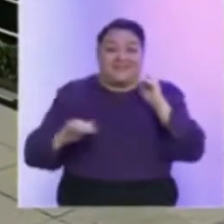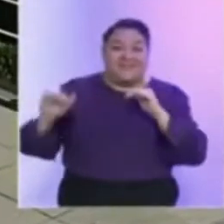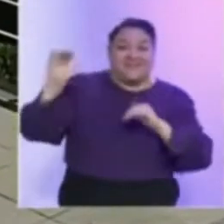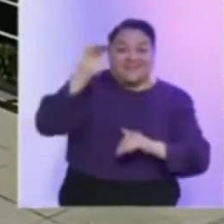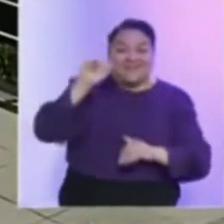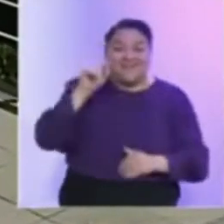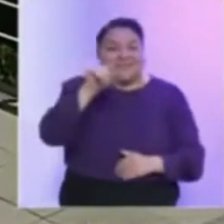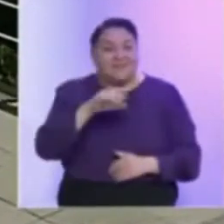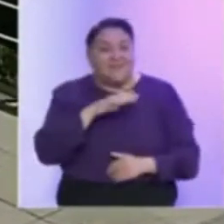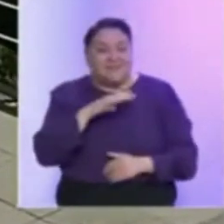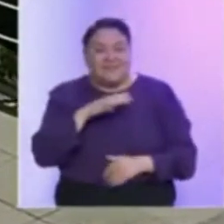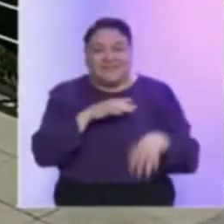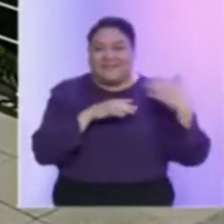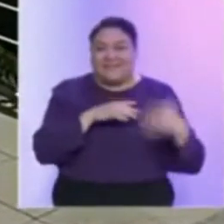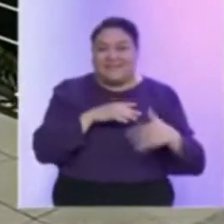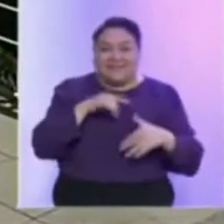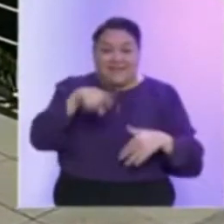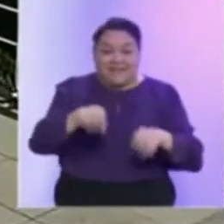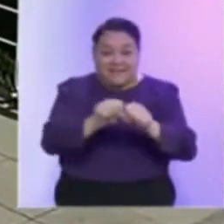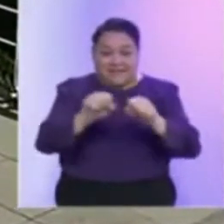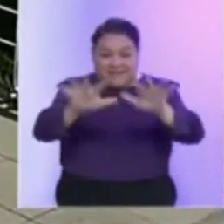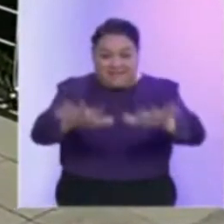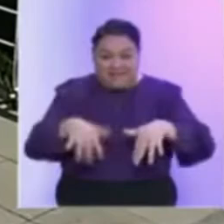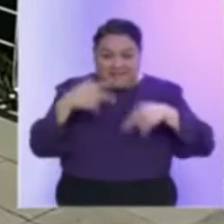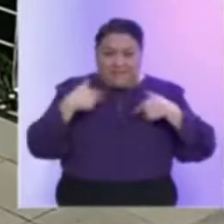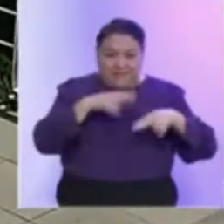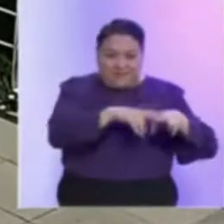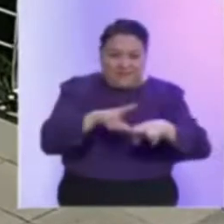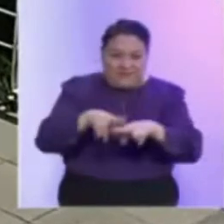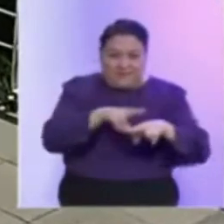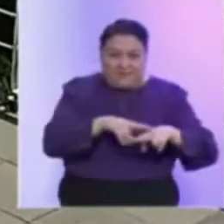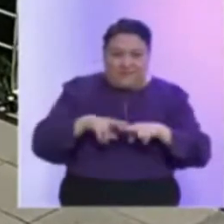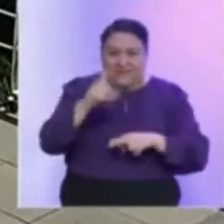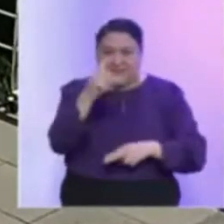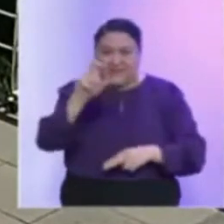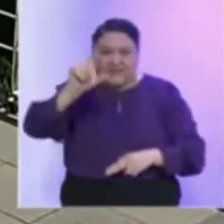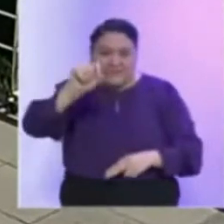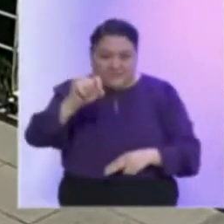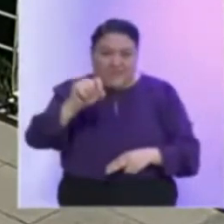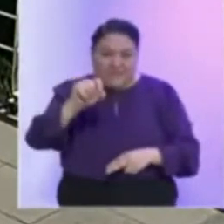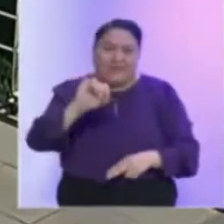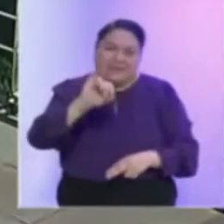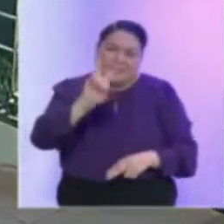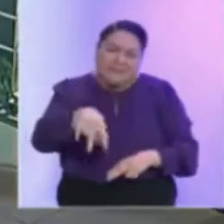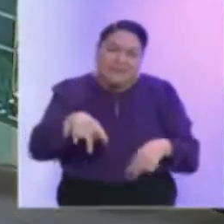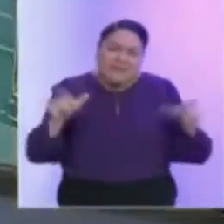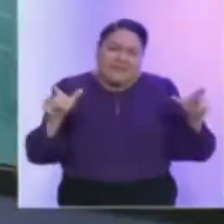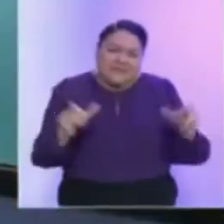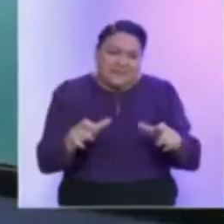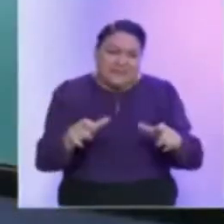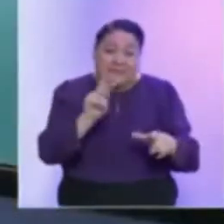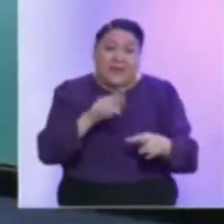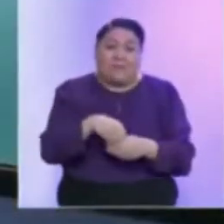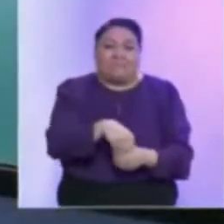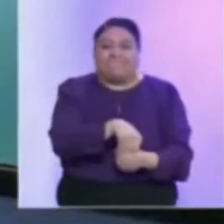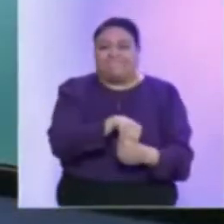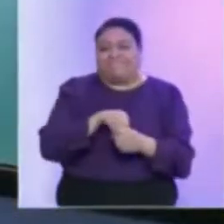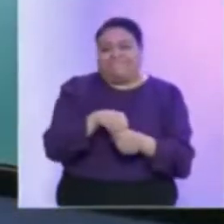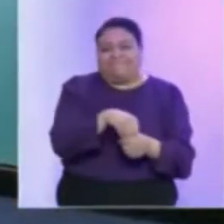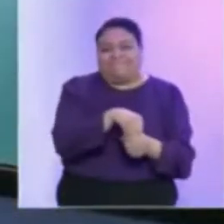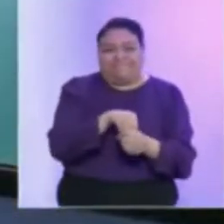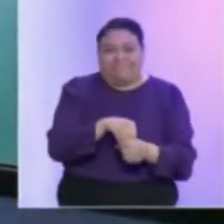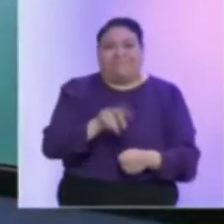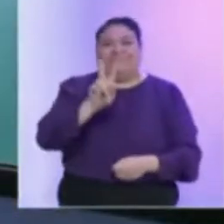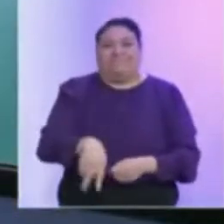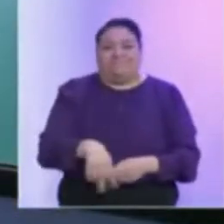tiene, fíjate tú, tiene una capacidad para 120 personas, pequeñita, indudablemente, sí, es pequeñita y va a estar llenísima. Sí. Además,